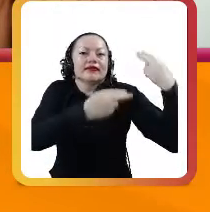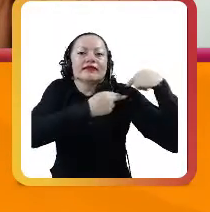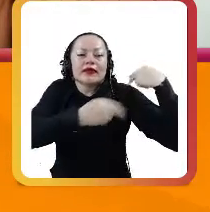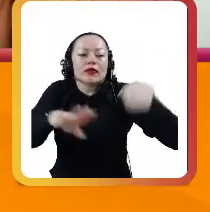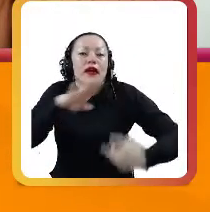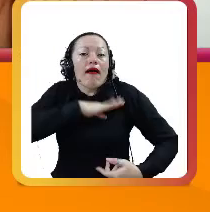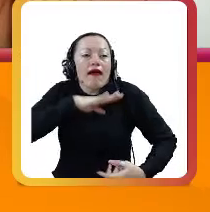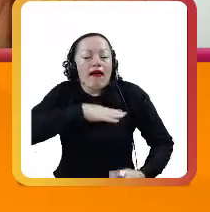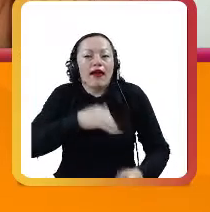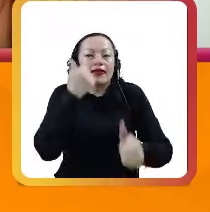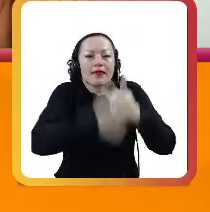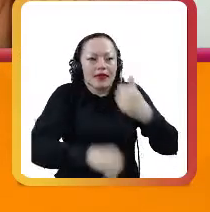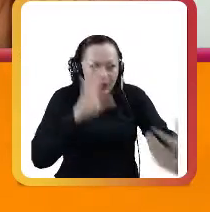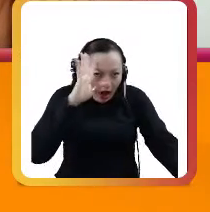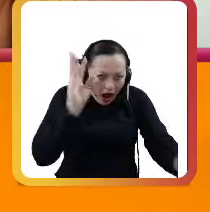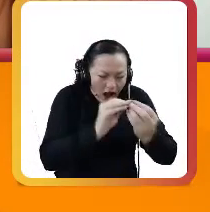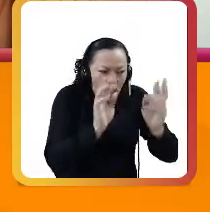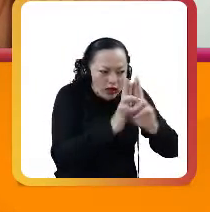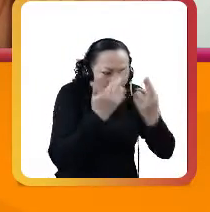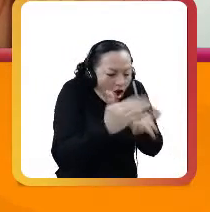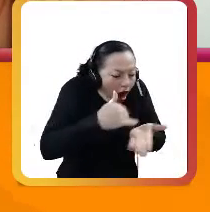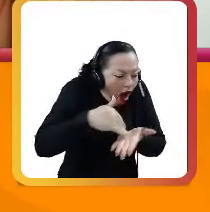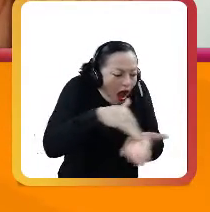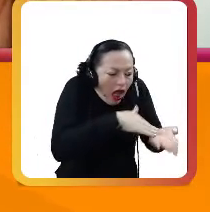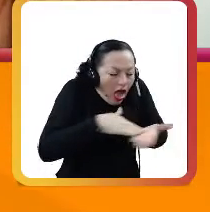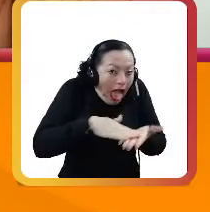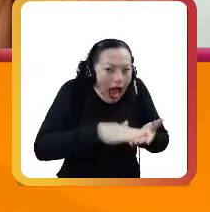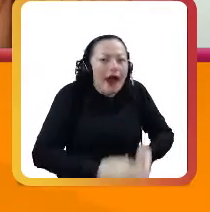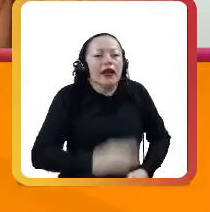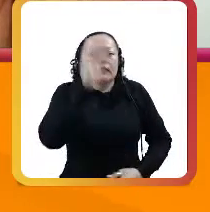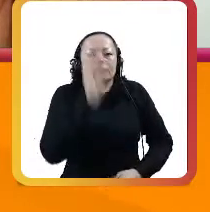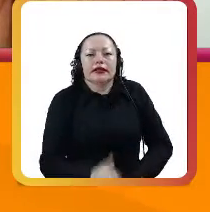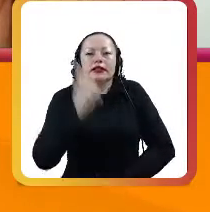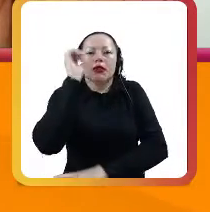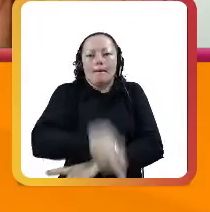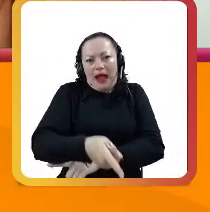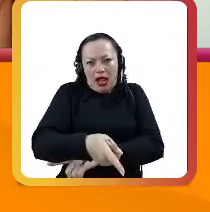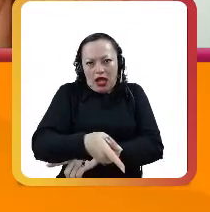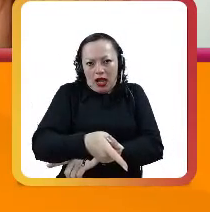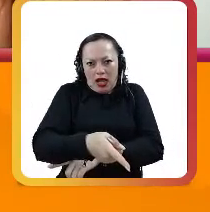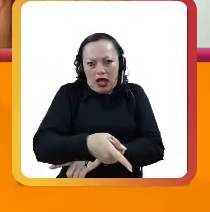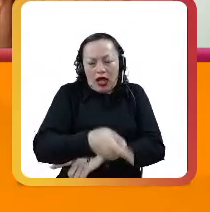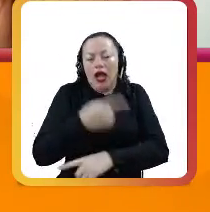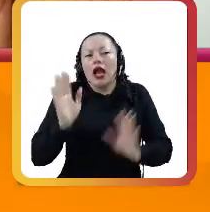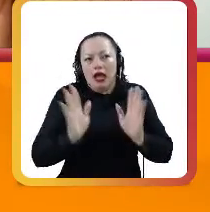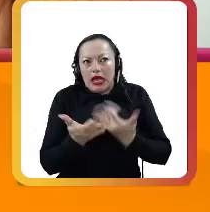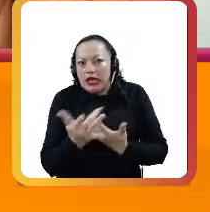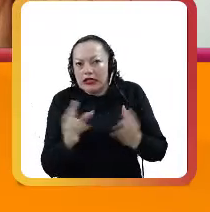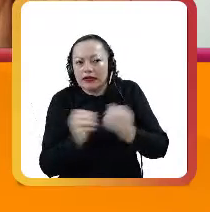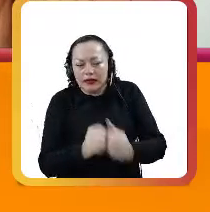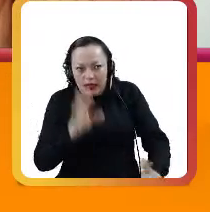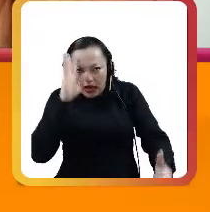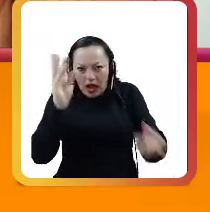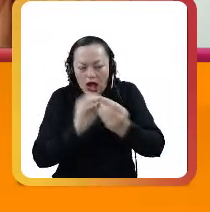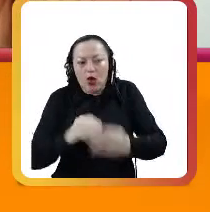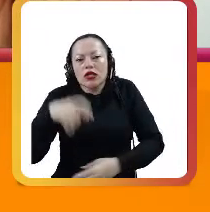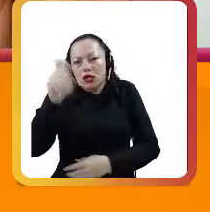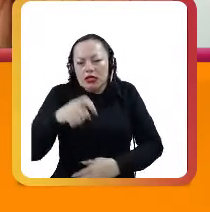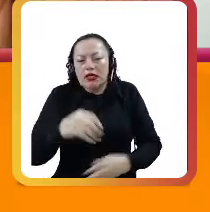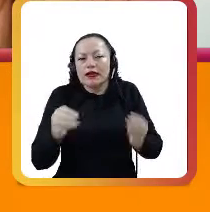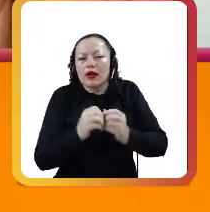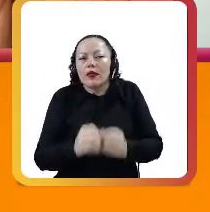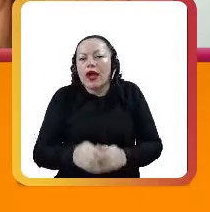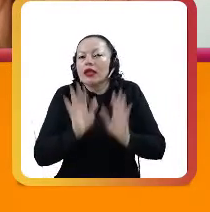alcaldesa toman las medidas necesarias o suficientes amoldadas a lo que necesita